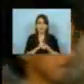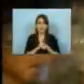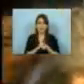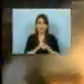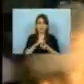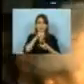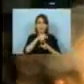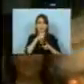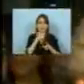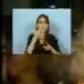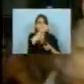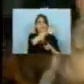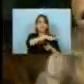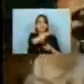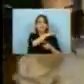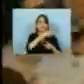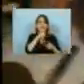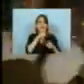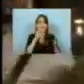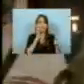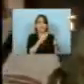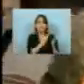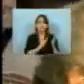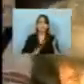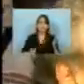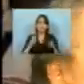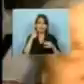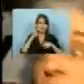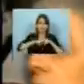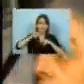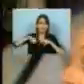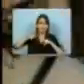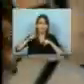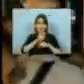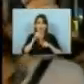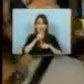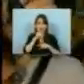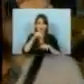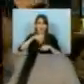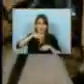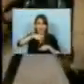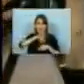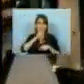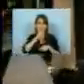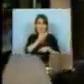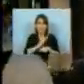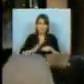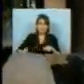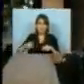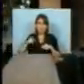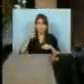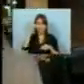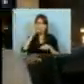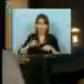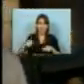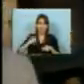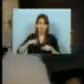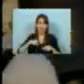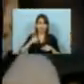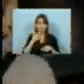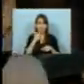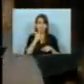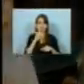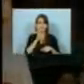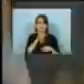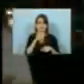año? Está la posibilidad de que seas presidente del jurado también. No, presidente de la República, voy a saber. Candidato, muy